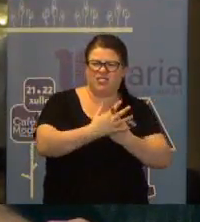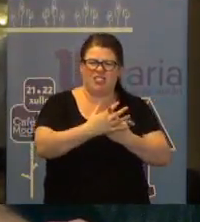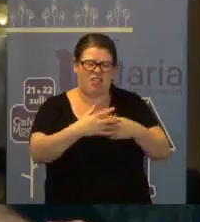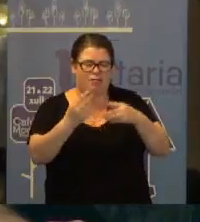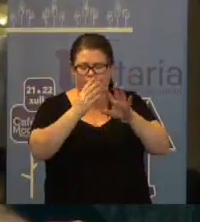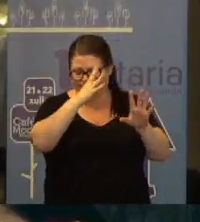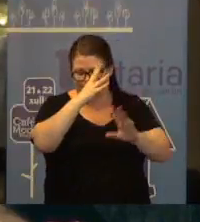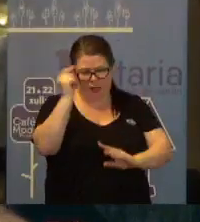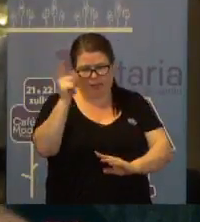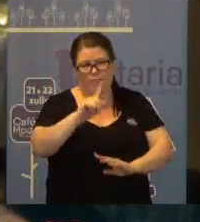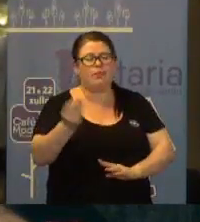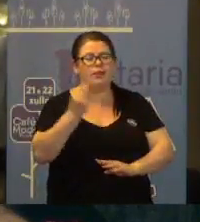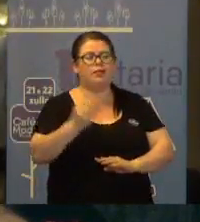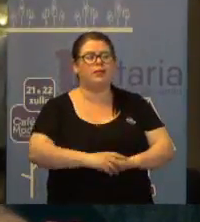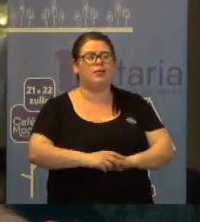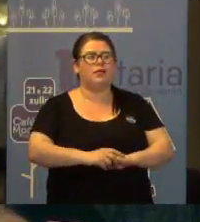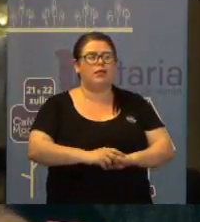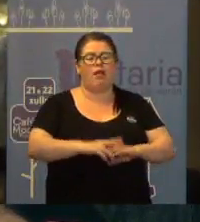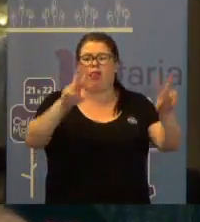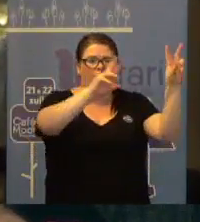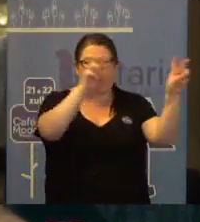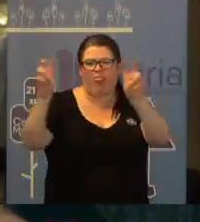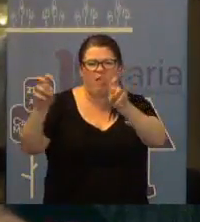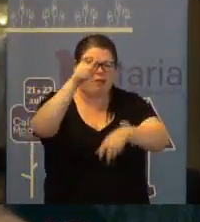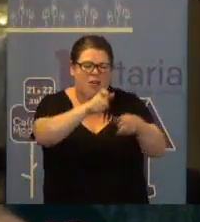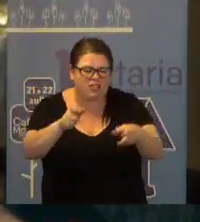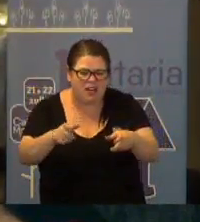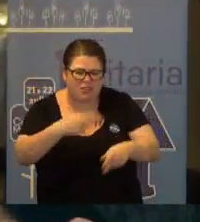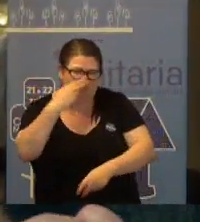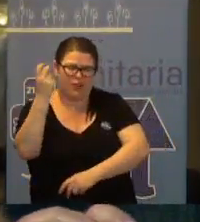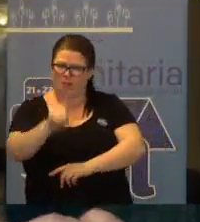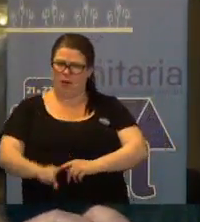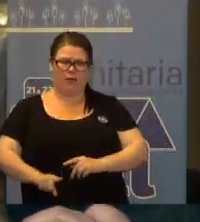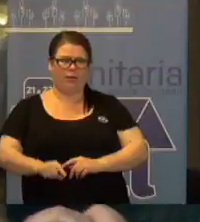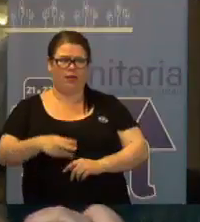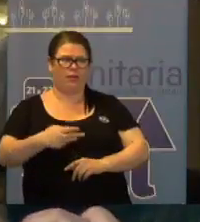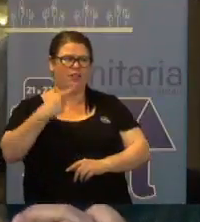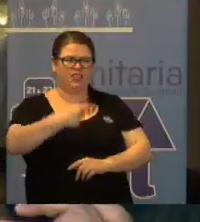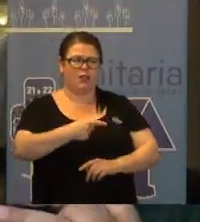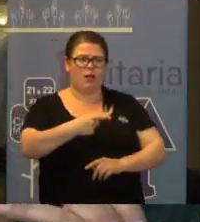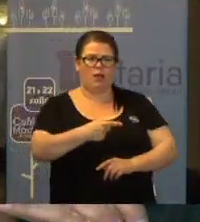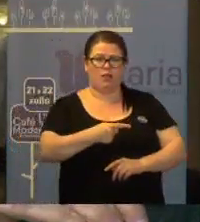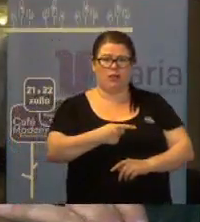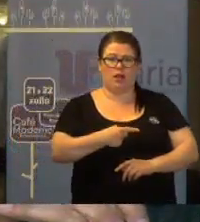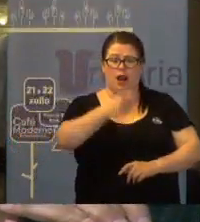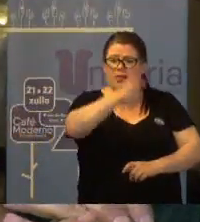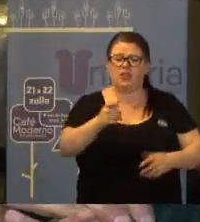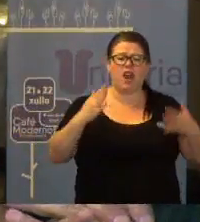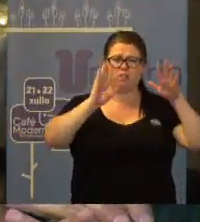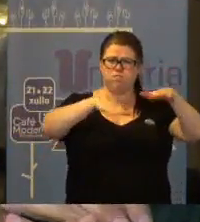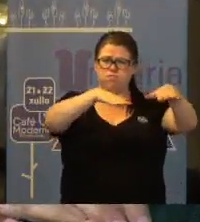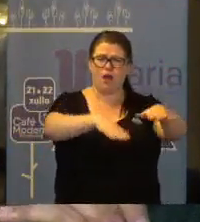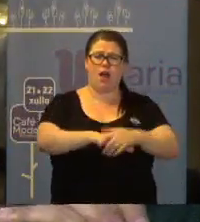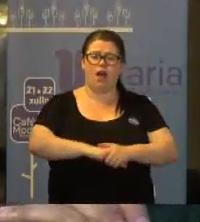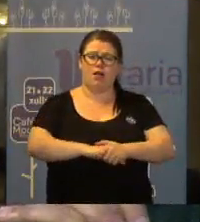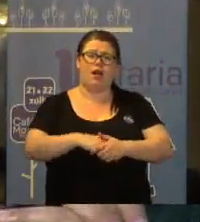claro, había dirixentes de Marea que dicía esos temas non lle importa a xente. Como? Esos temas foron o que sacaron a xente ás rúas. A